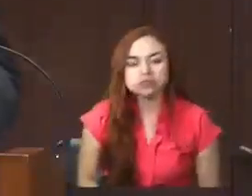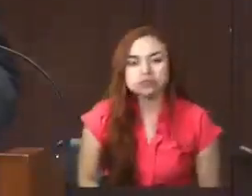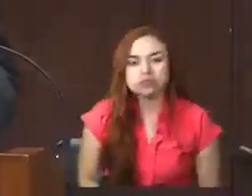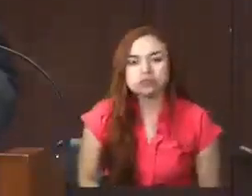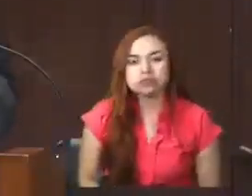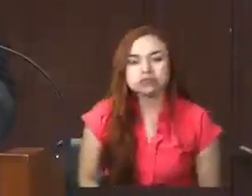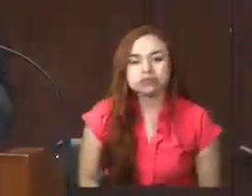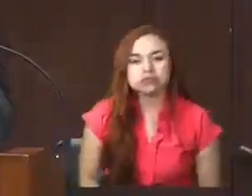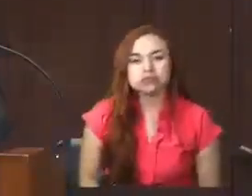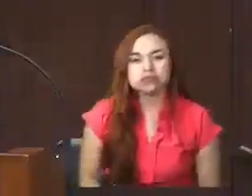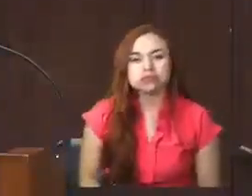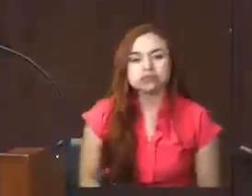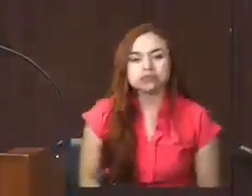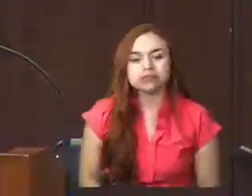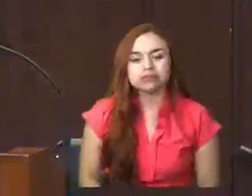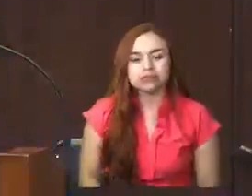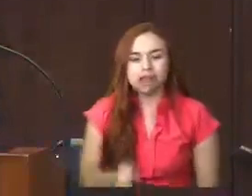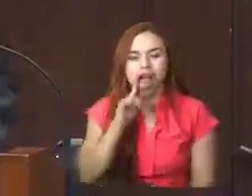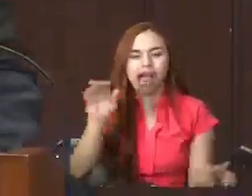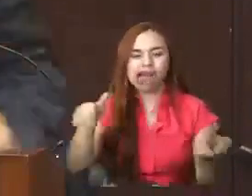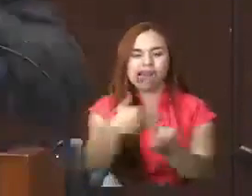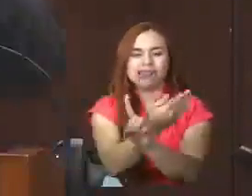Me salí del guión.